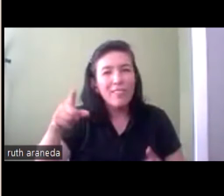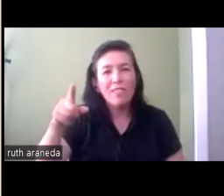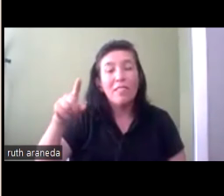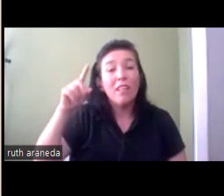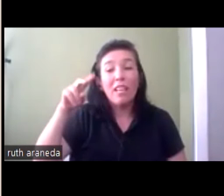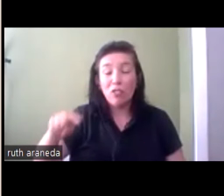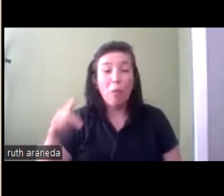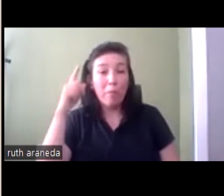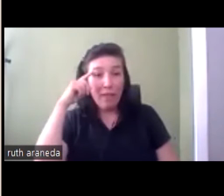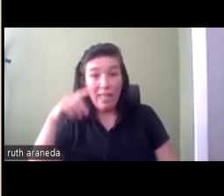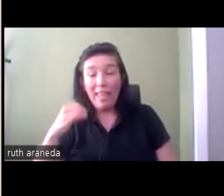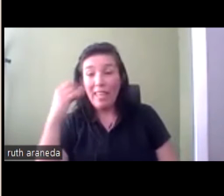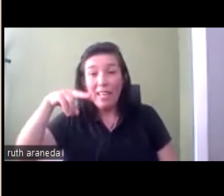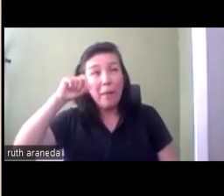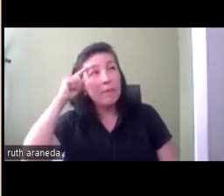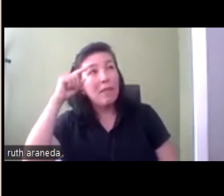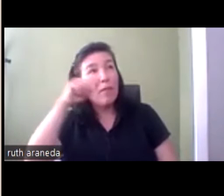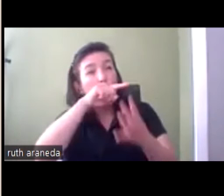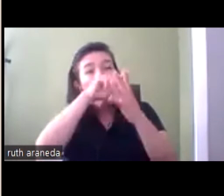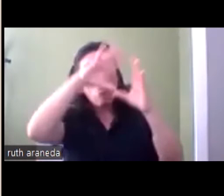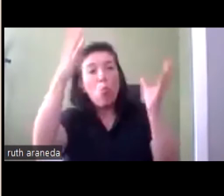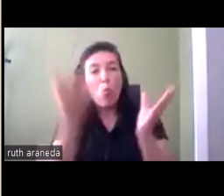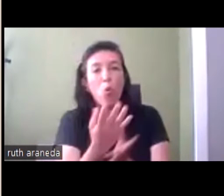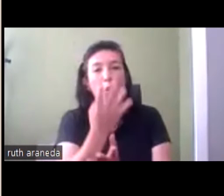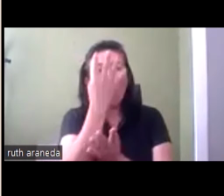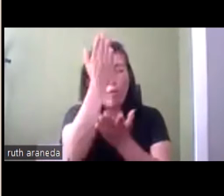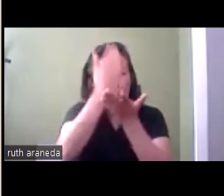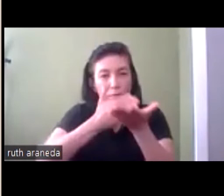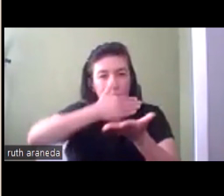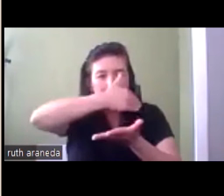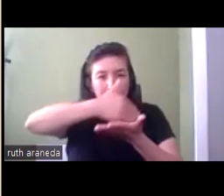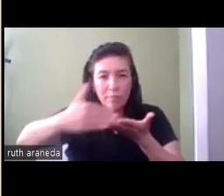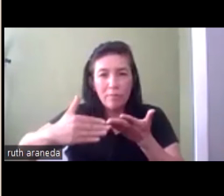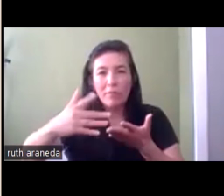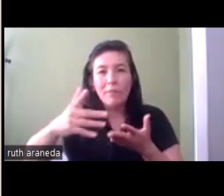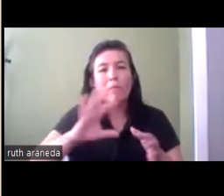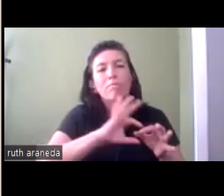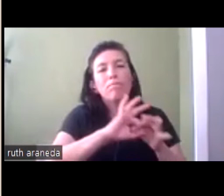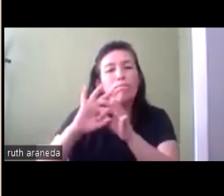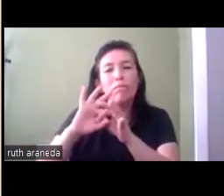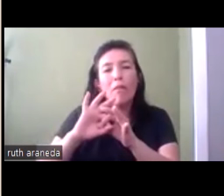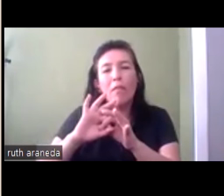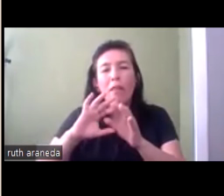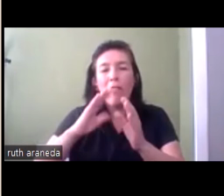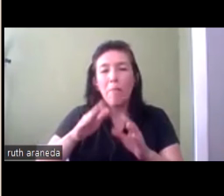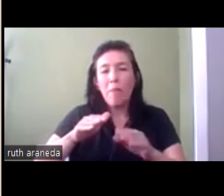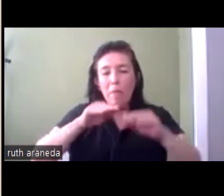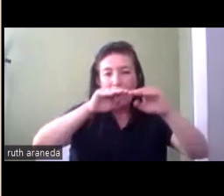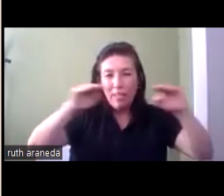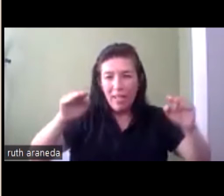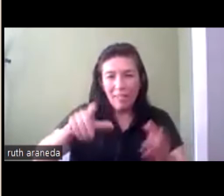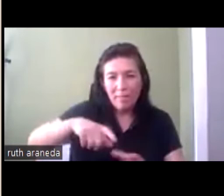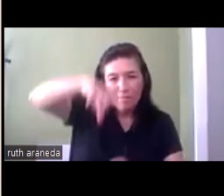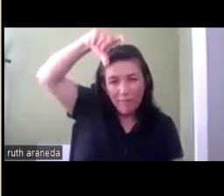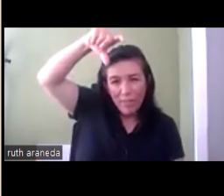la cuatripartición, ¿ya? La doble reflexión especular, que quiere decir que el motivo se refleja vertical y después horizontalmente, los círculos en traslación,